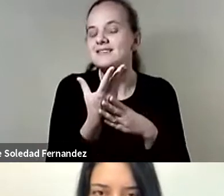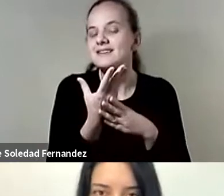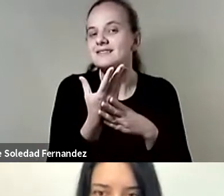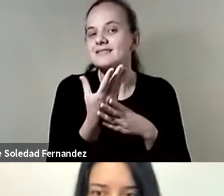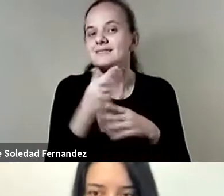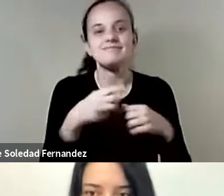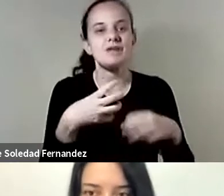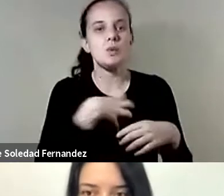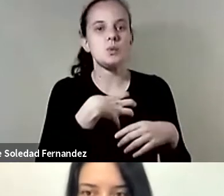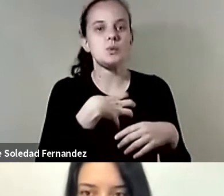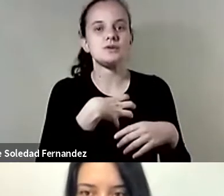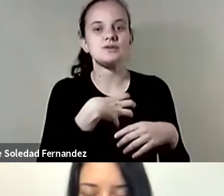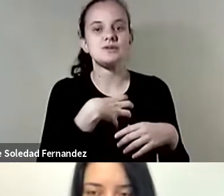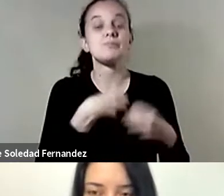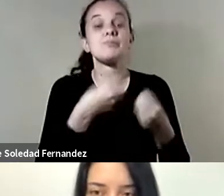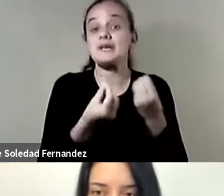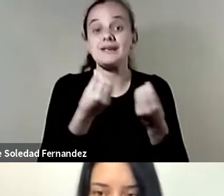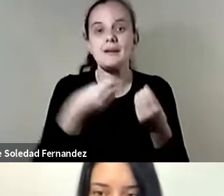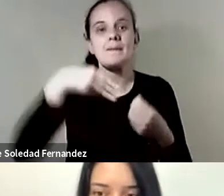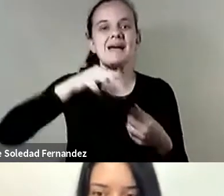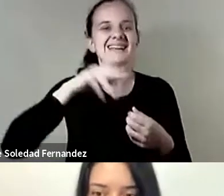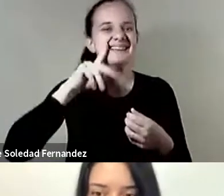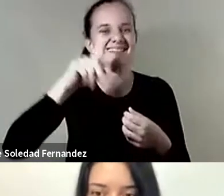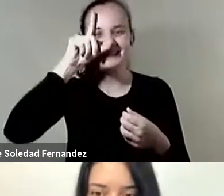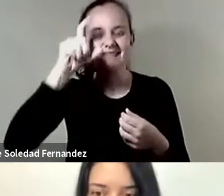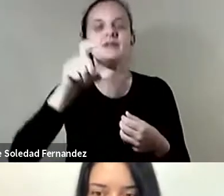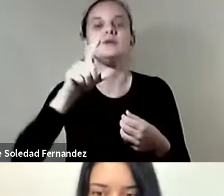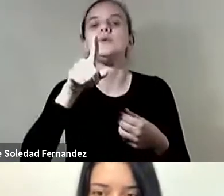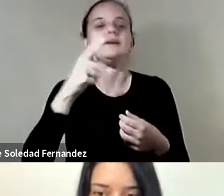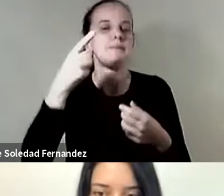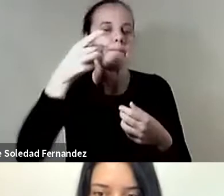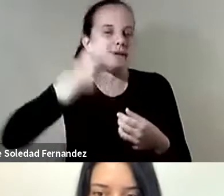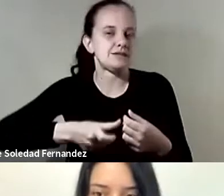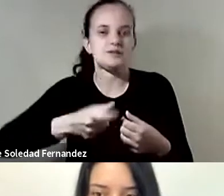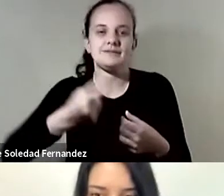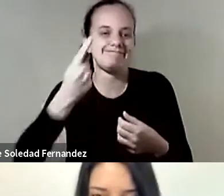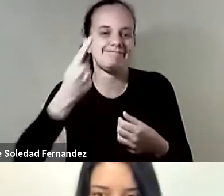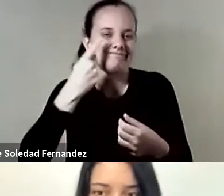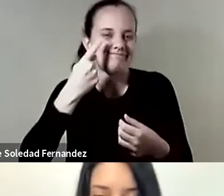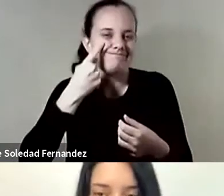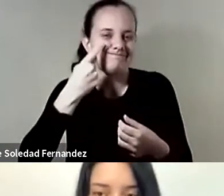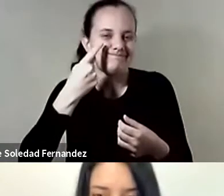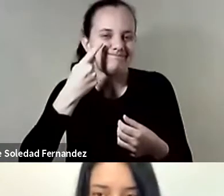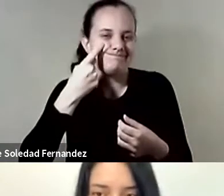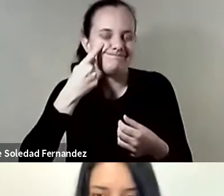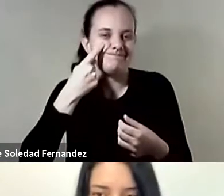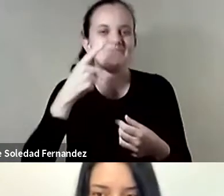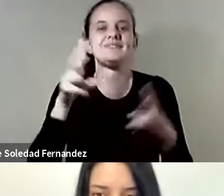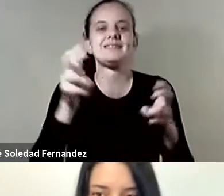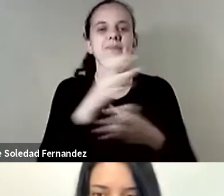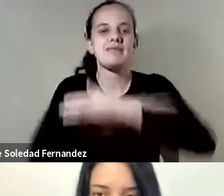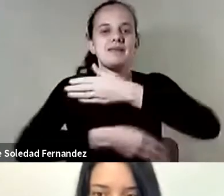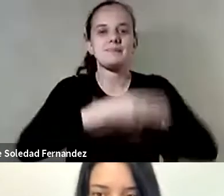curso, porque Marité es una de las personas que conoce como nada el tema de discapacidad dentro del gobierno de Córdoba.